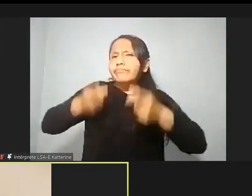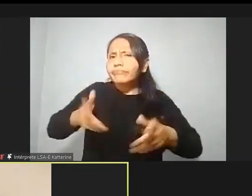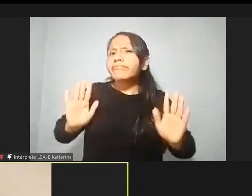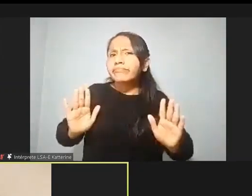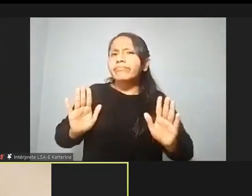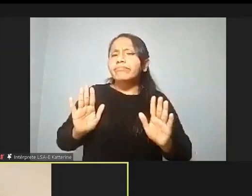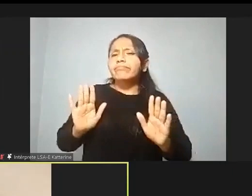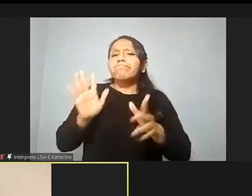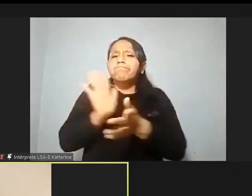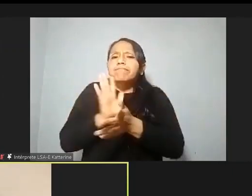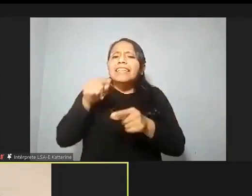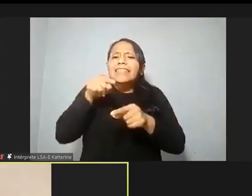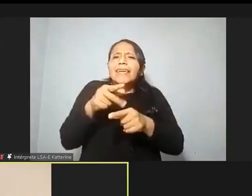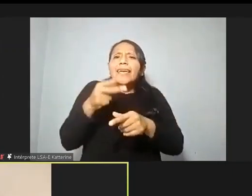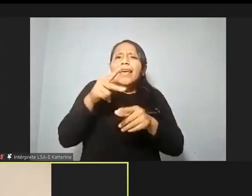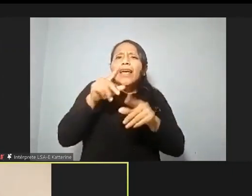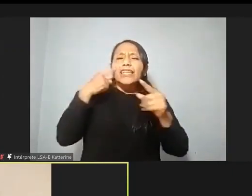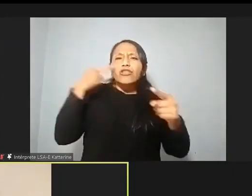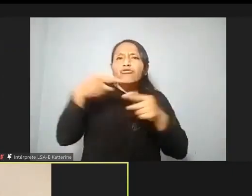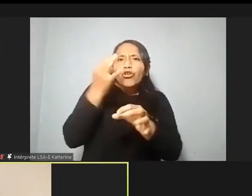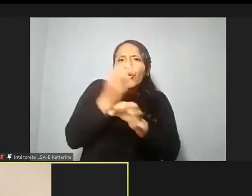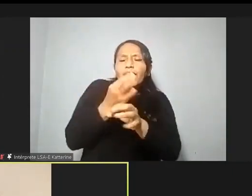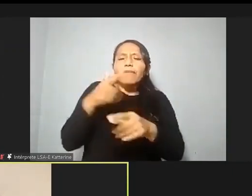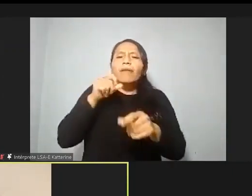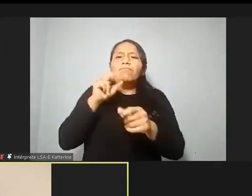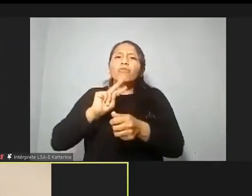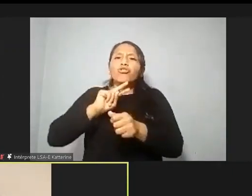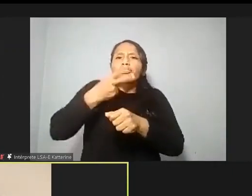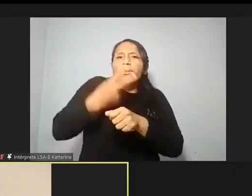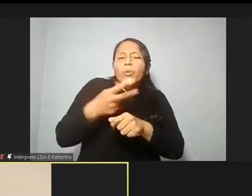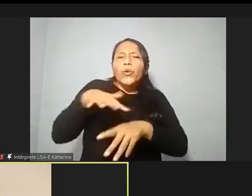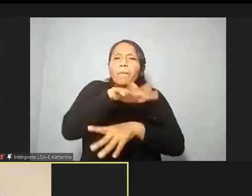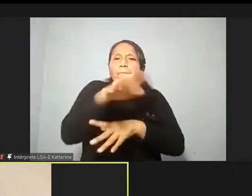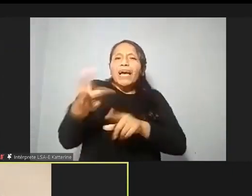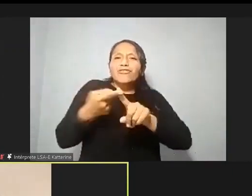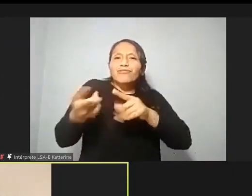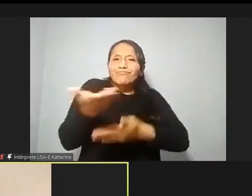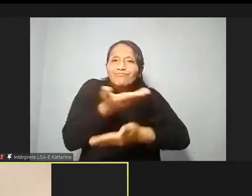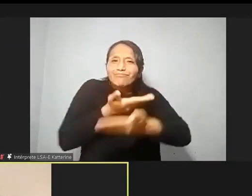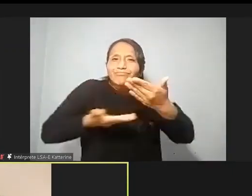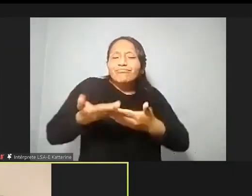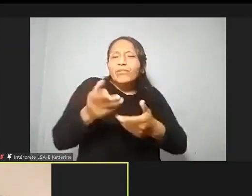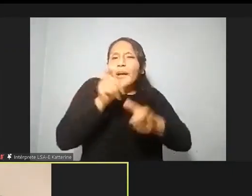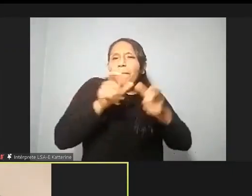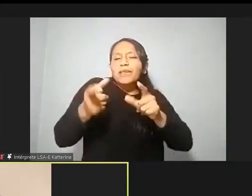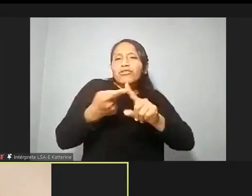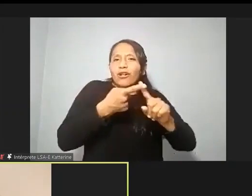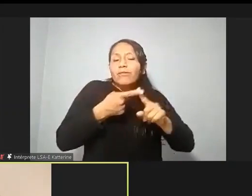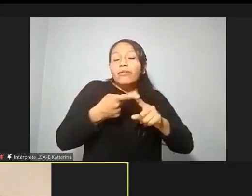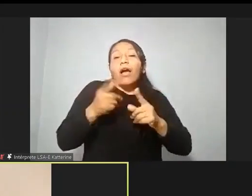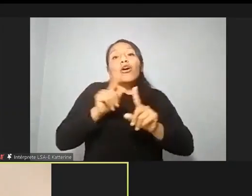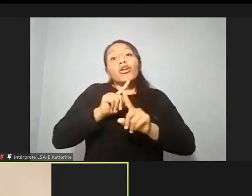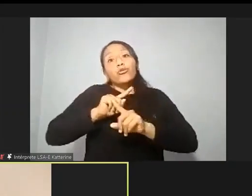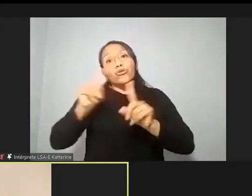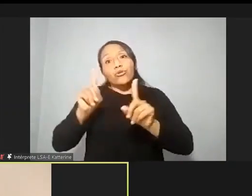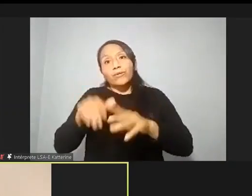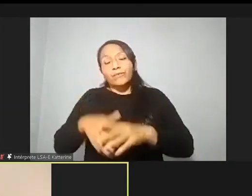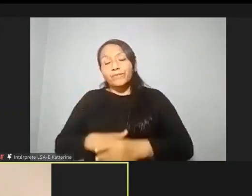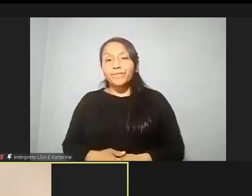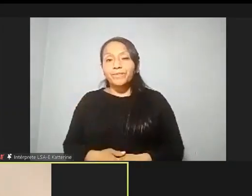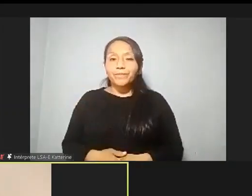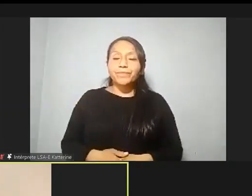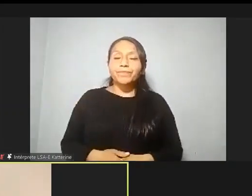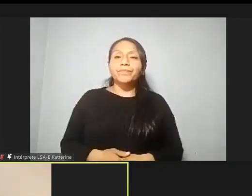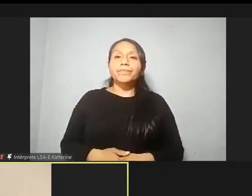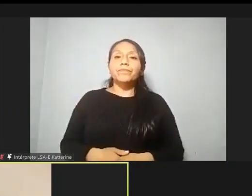de socialización con el que cada persona se va a encontrar en su vida, aunque no todas. Se cala